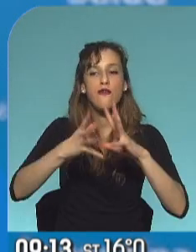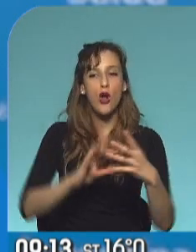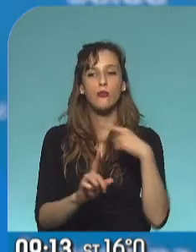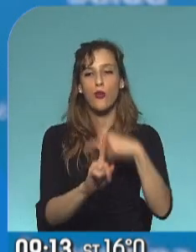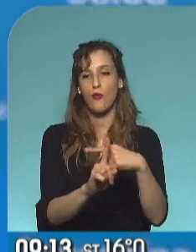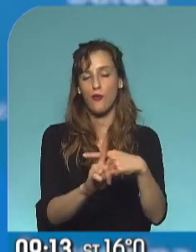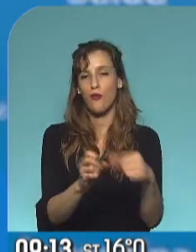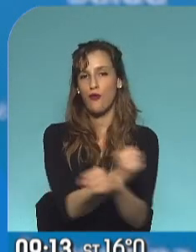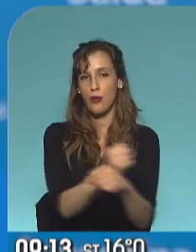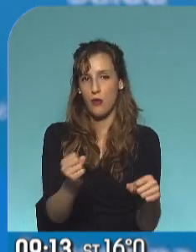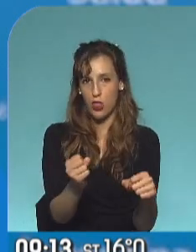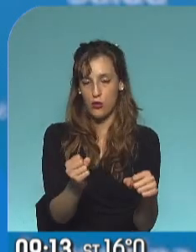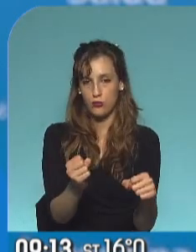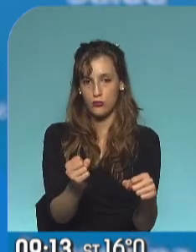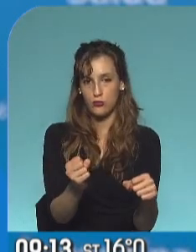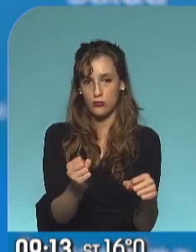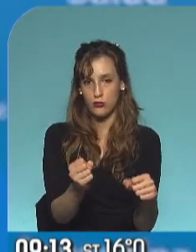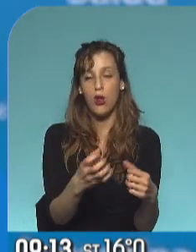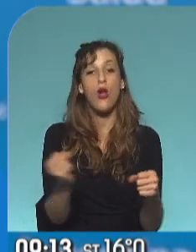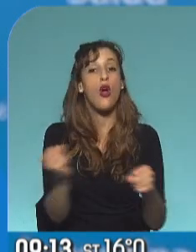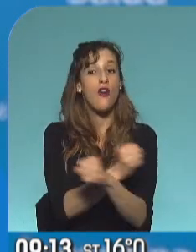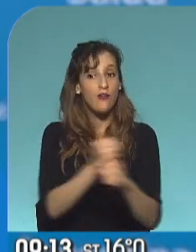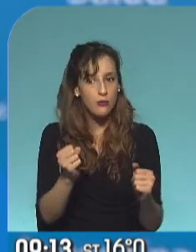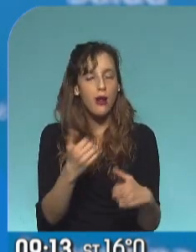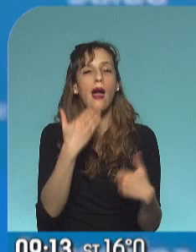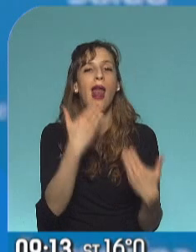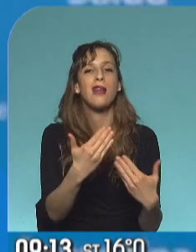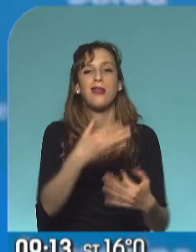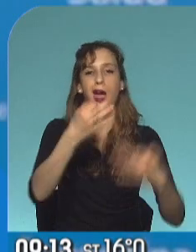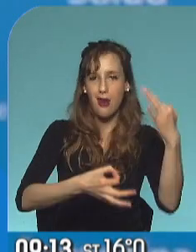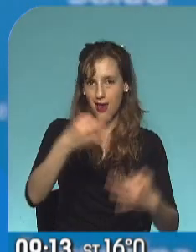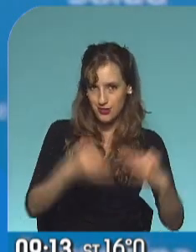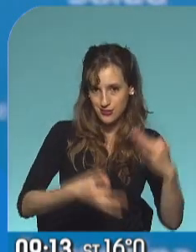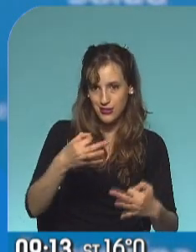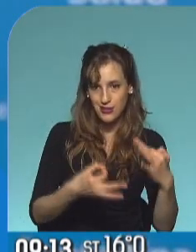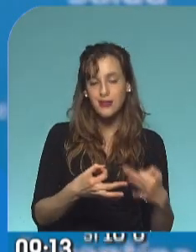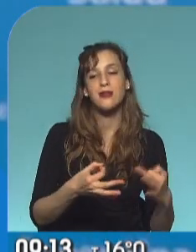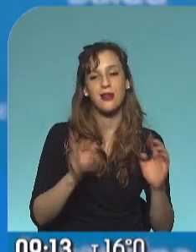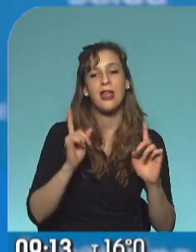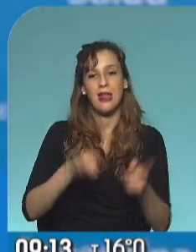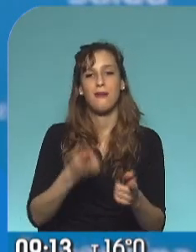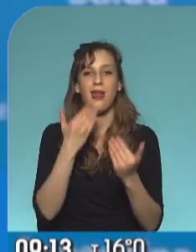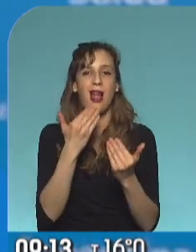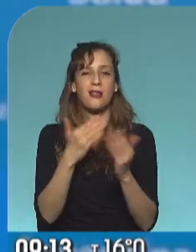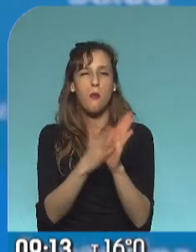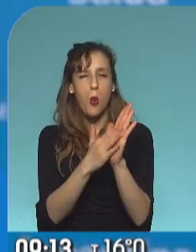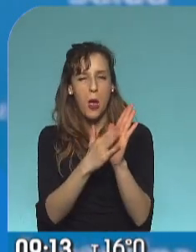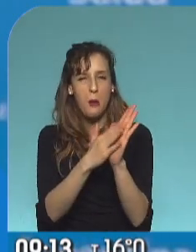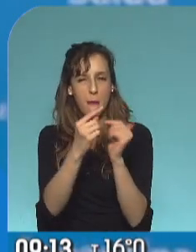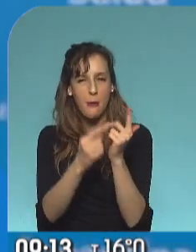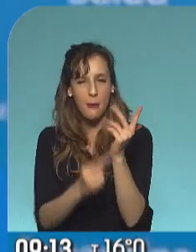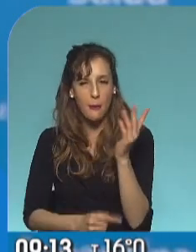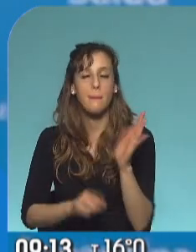de los casos los casos se confirman a través de el laboratorio oa través de los parámetros clínicos y epidemiológicos